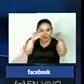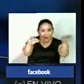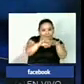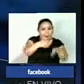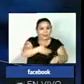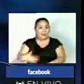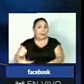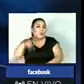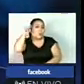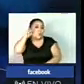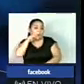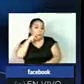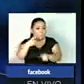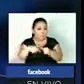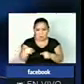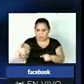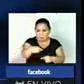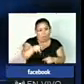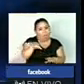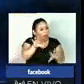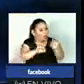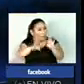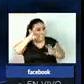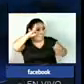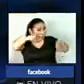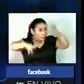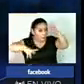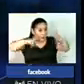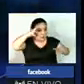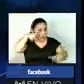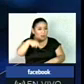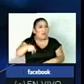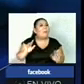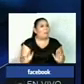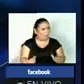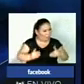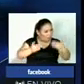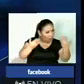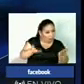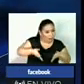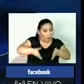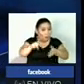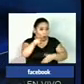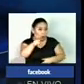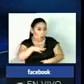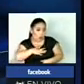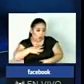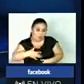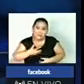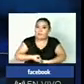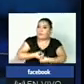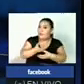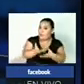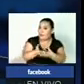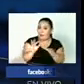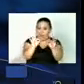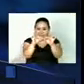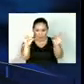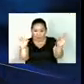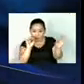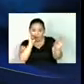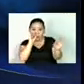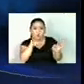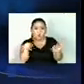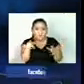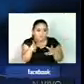Pero en la mayoría de casos es mentira. Lo que en realidad los mueve, aunque no les guste que se los diga, ponía él, es